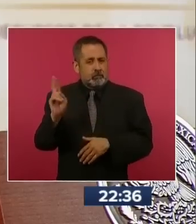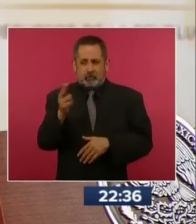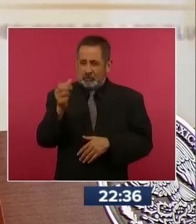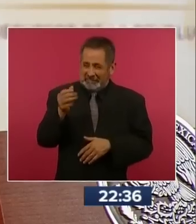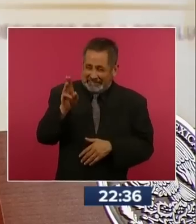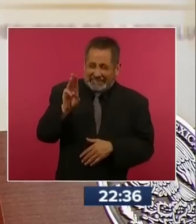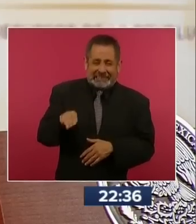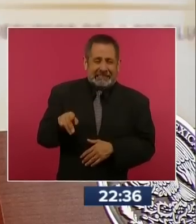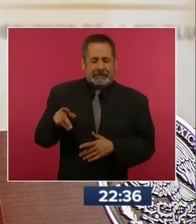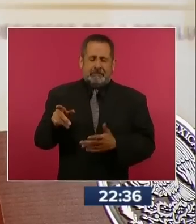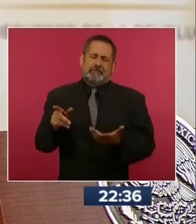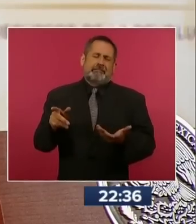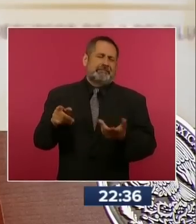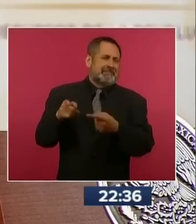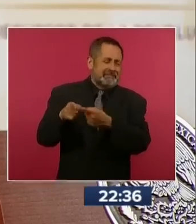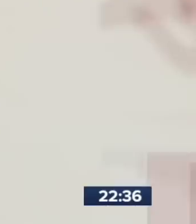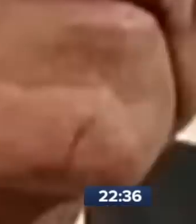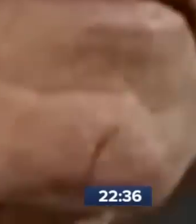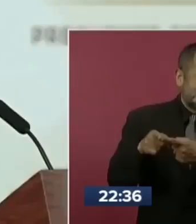mucho menos la UNAM.